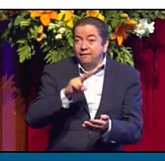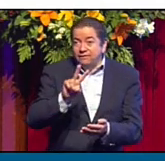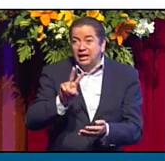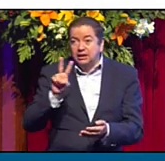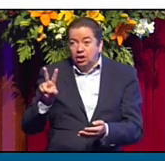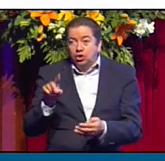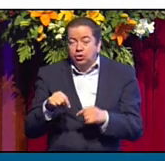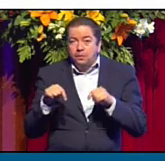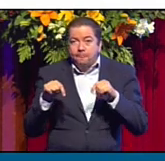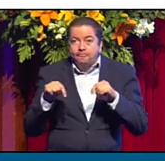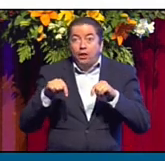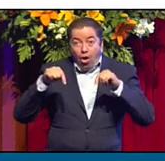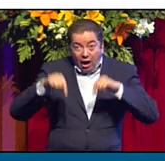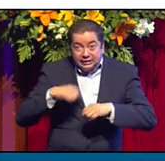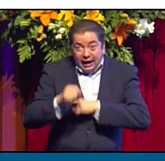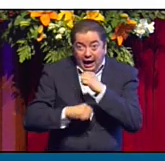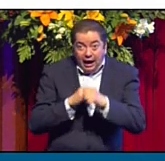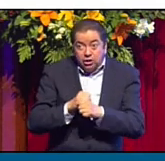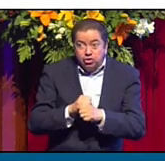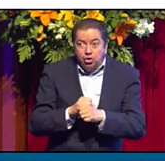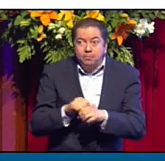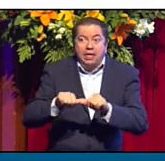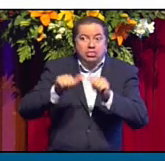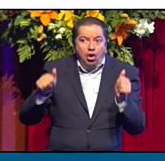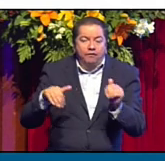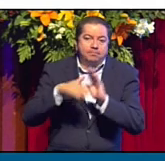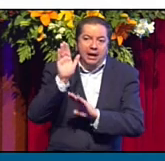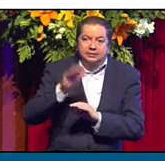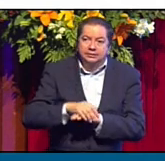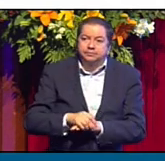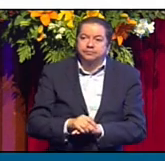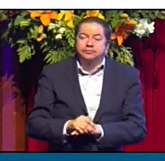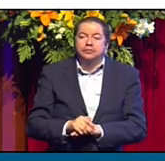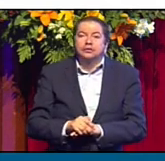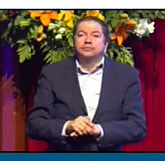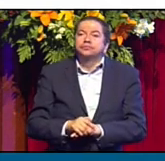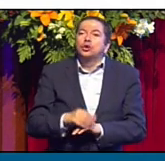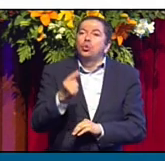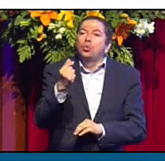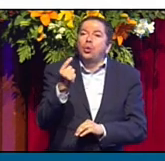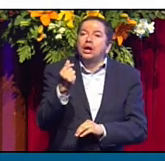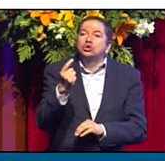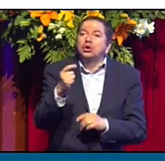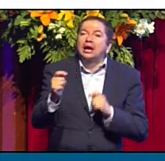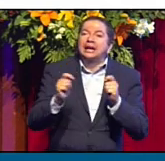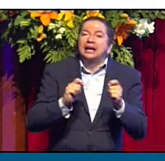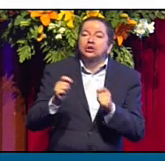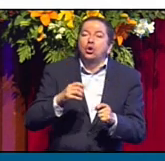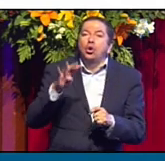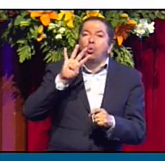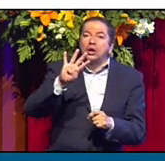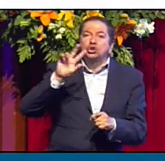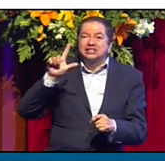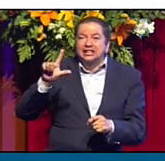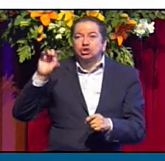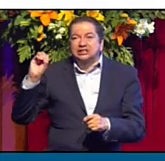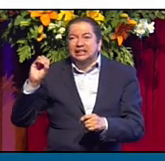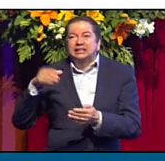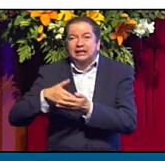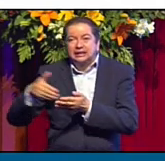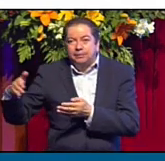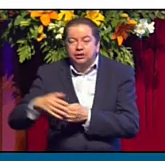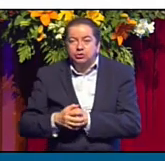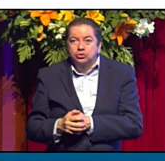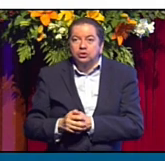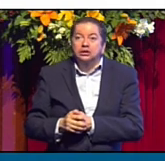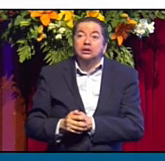o este año bastante más del doble que eso. ¿Cuánto dinero gestionaron? 470 millones de pesos. Por